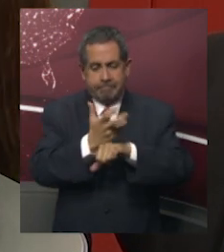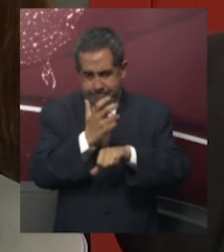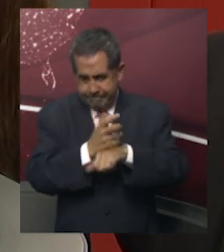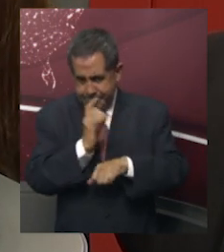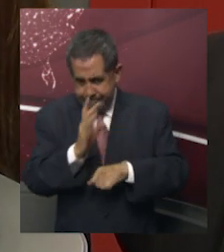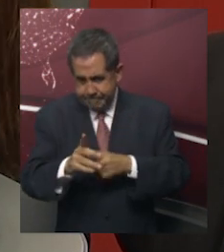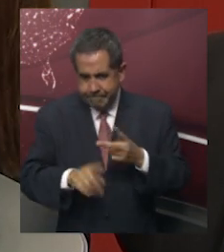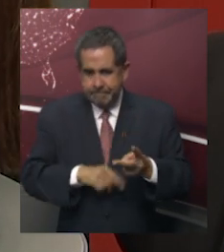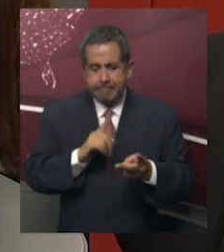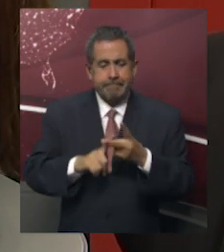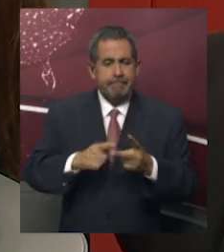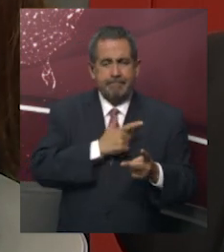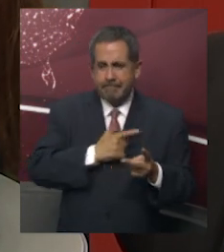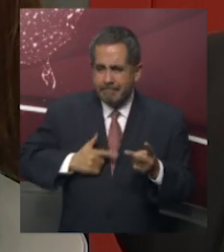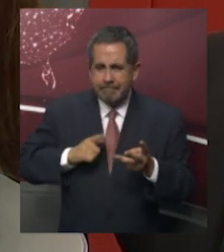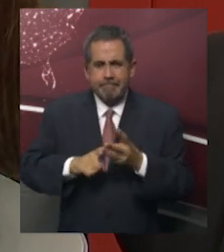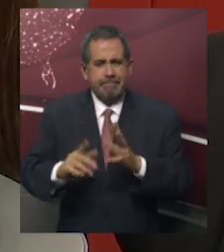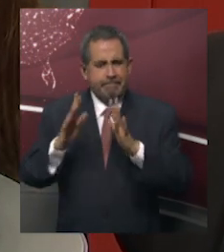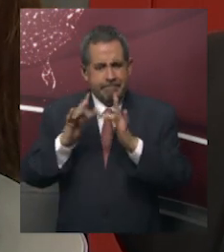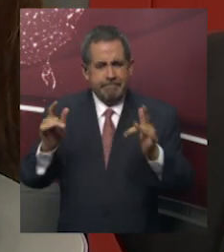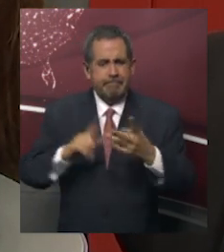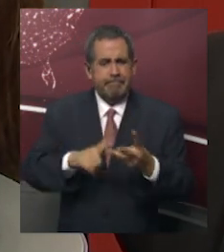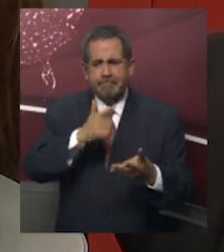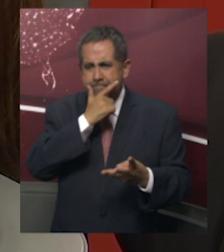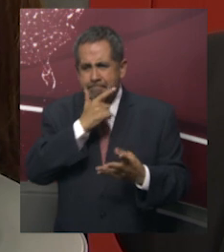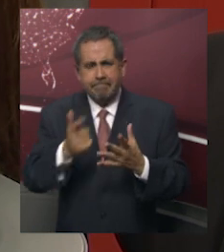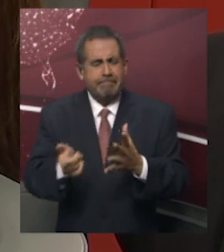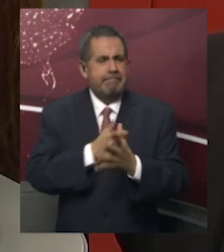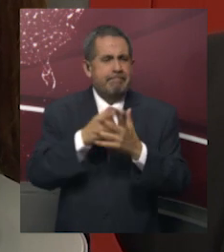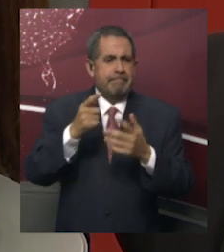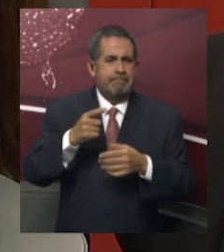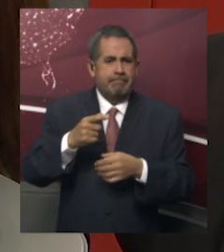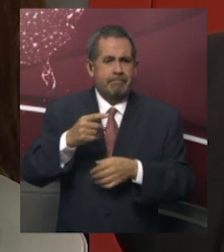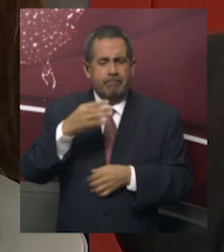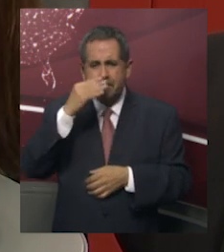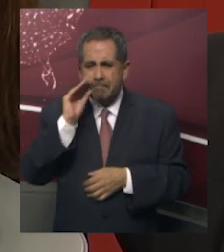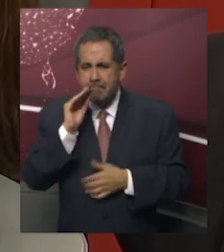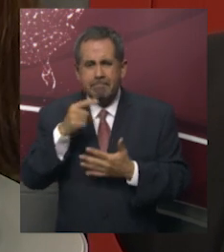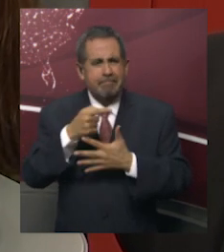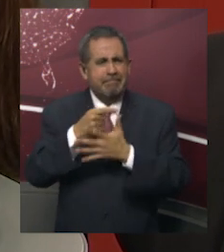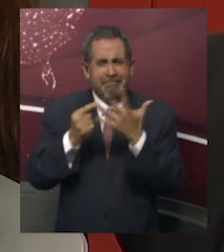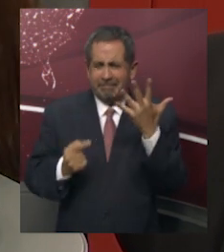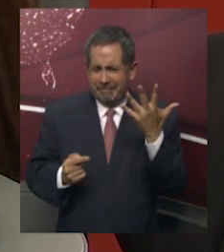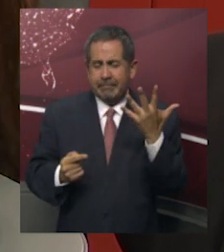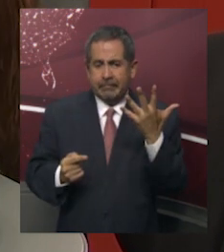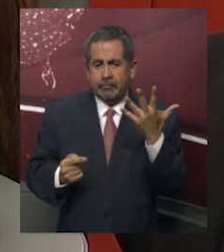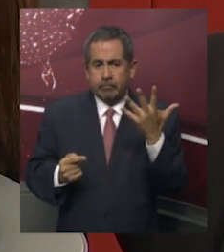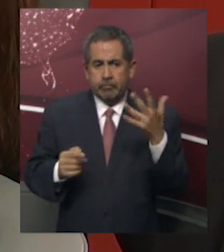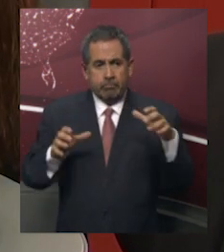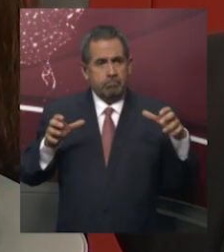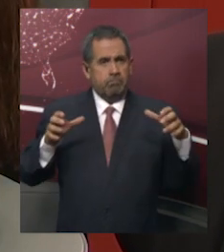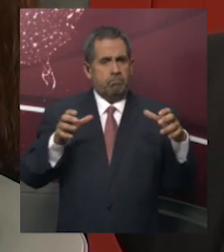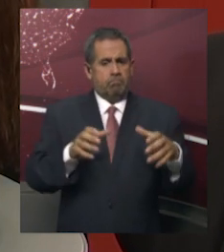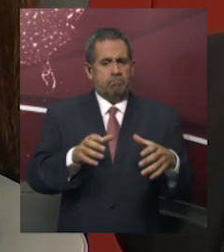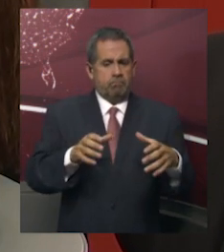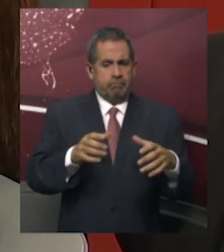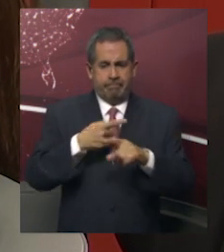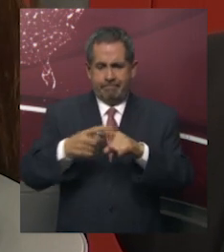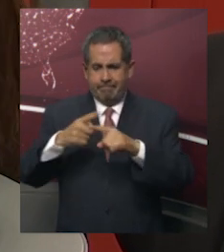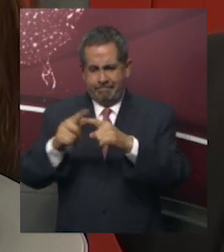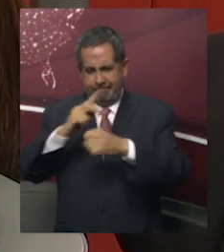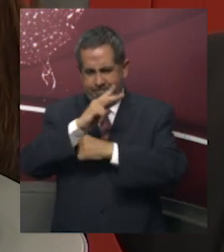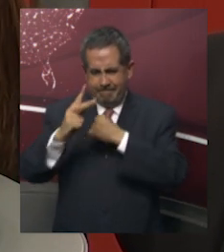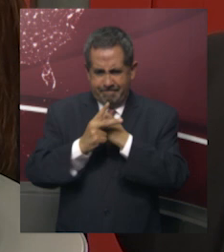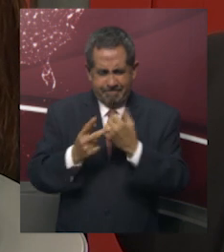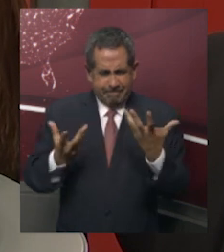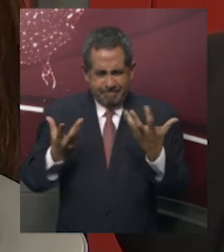Unidos, Liberia, Francia, Reino Unido, Hungría. Se reúne un bloque importante de países con